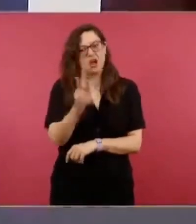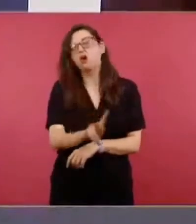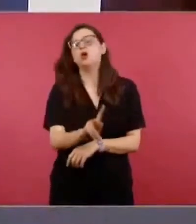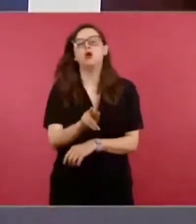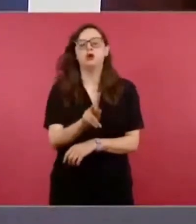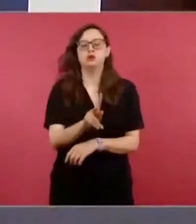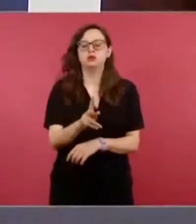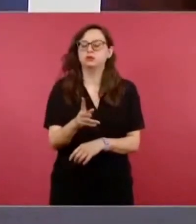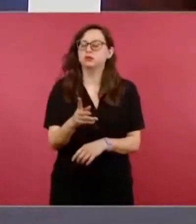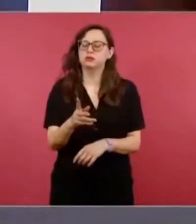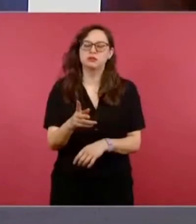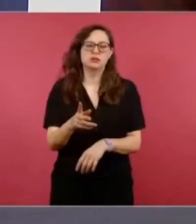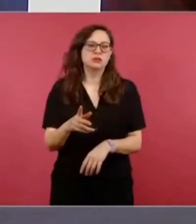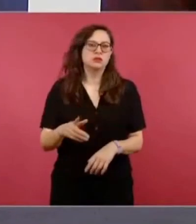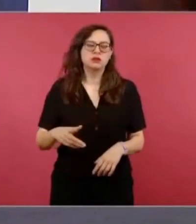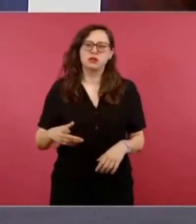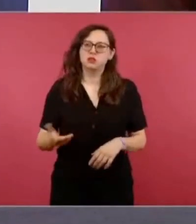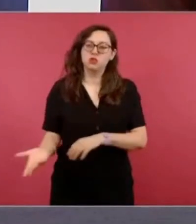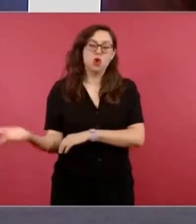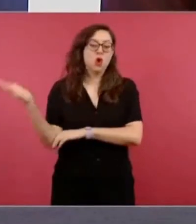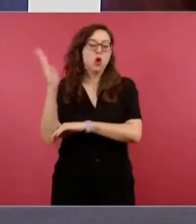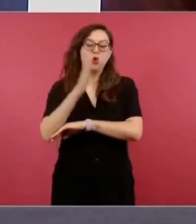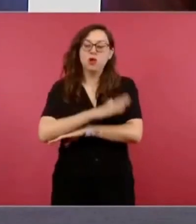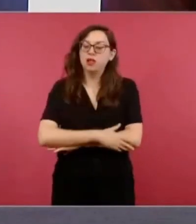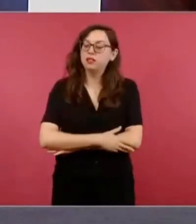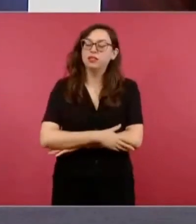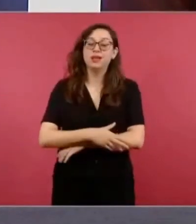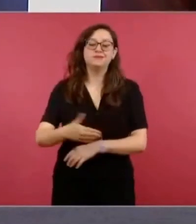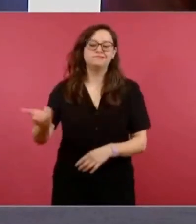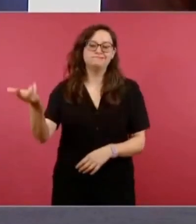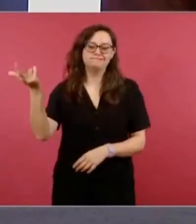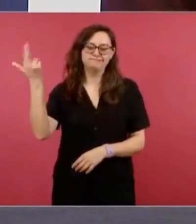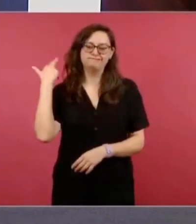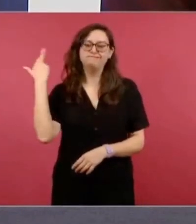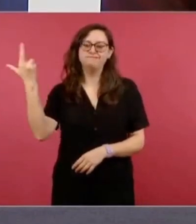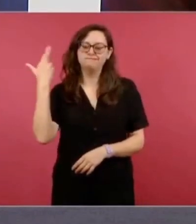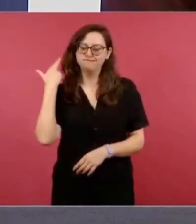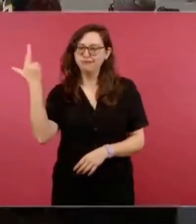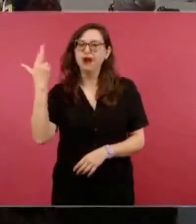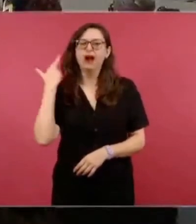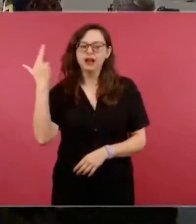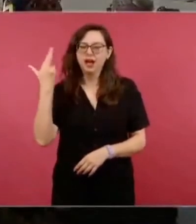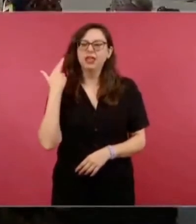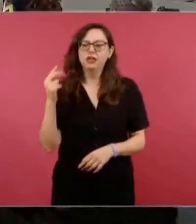al bombardeo de mentiras son los de la radio,